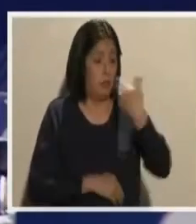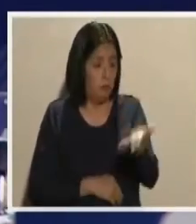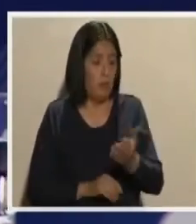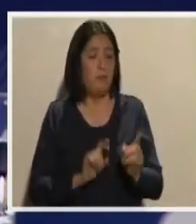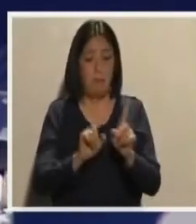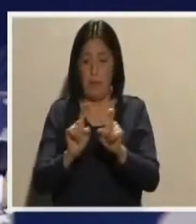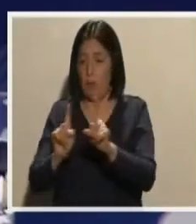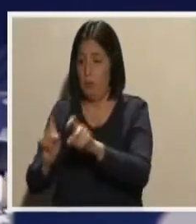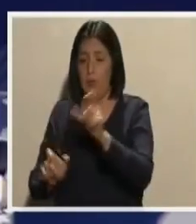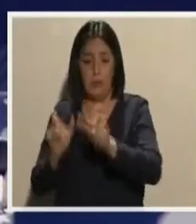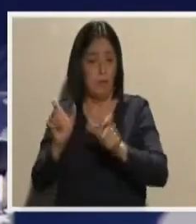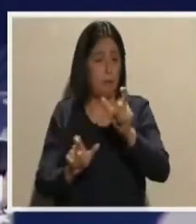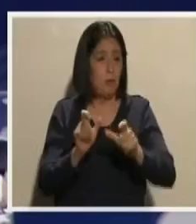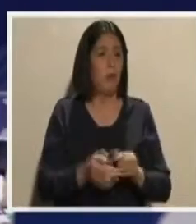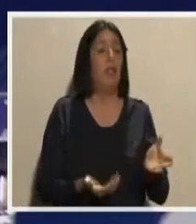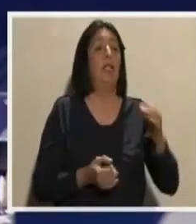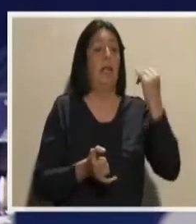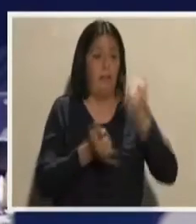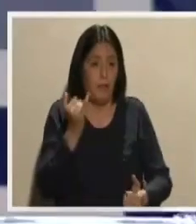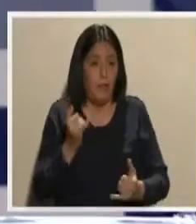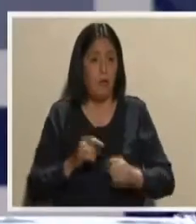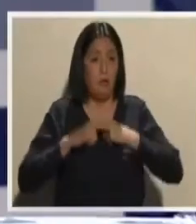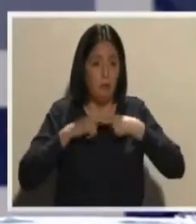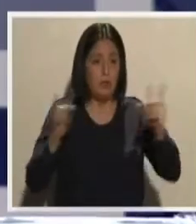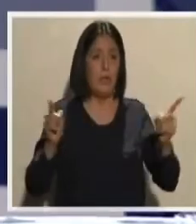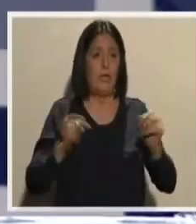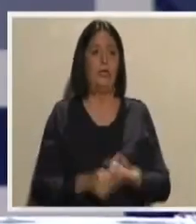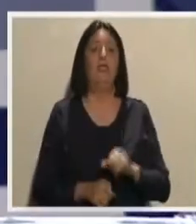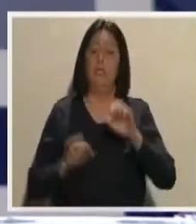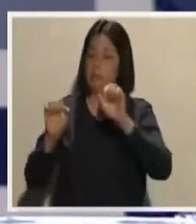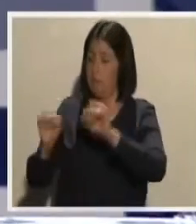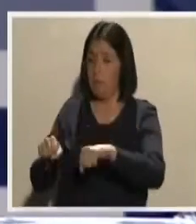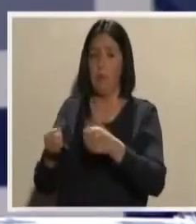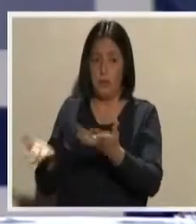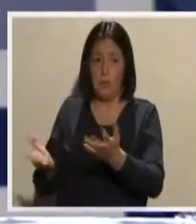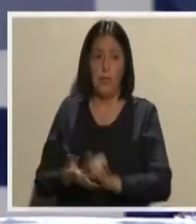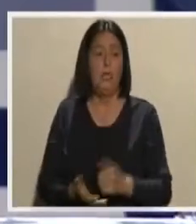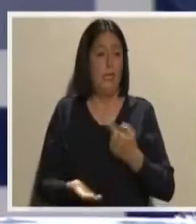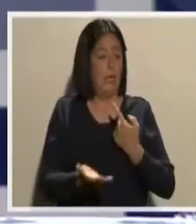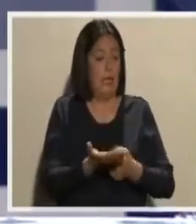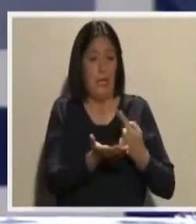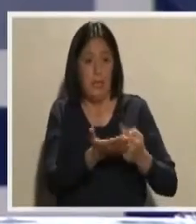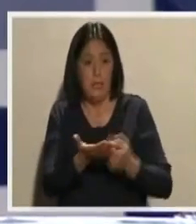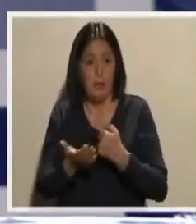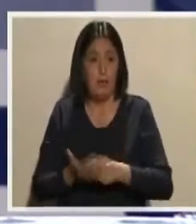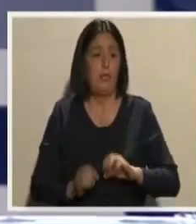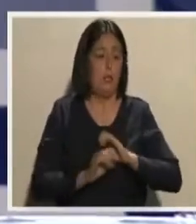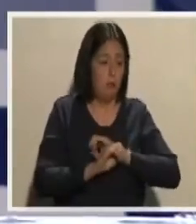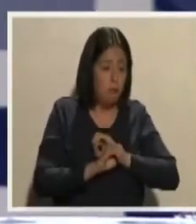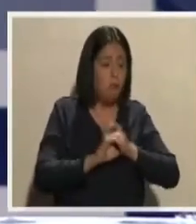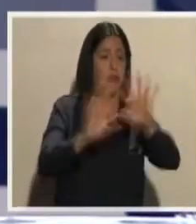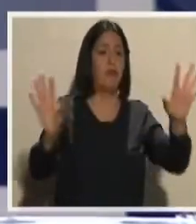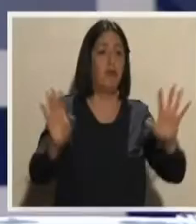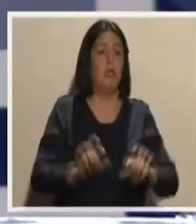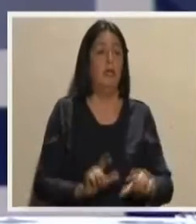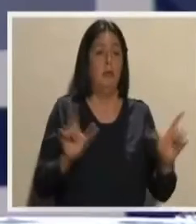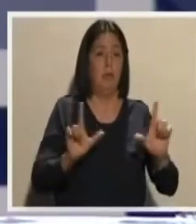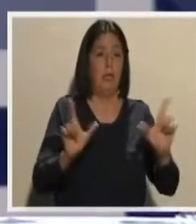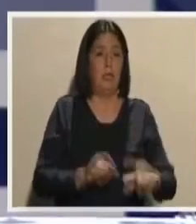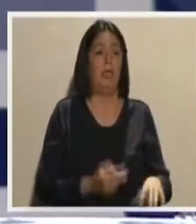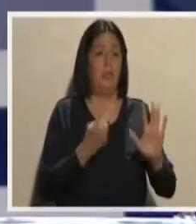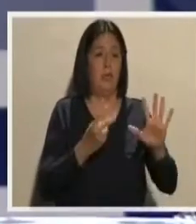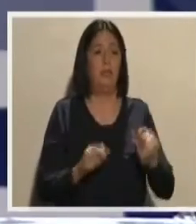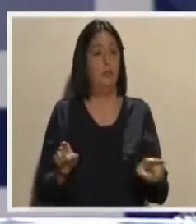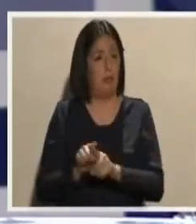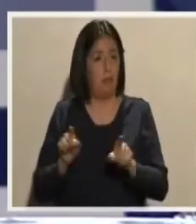y culminará con un mensaje final. Así es, el debate, además de ser transmitido por TV Perú, Pueden seguirlo a través de la